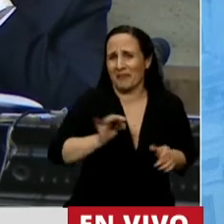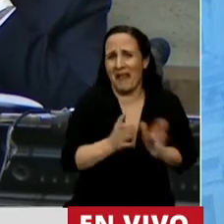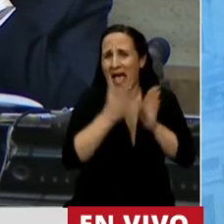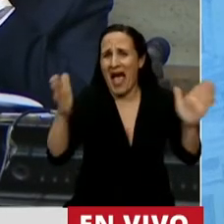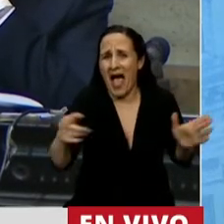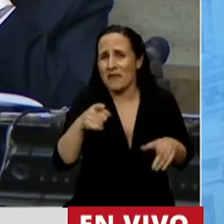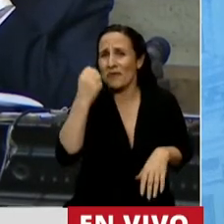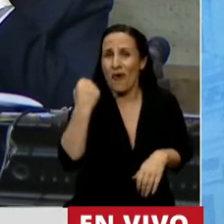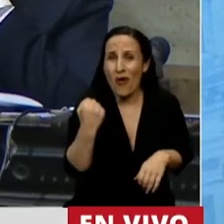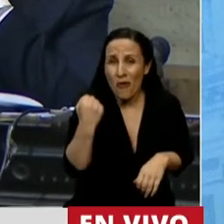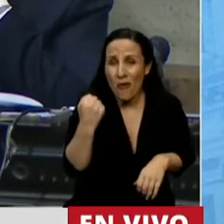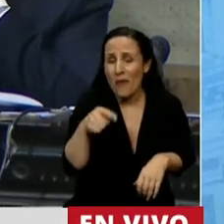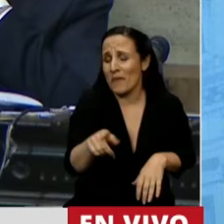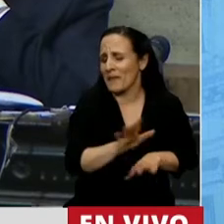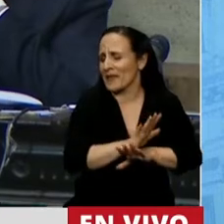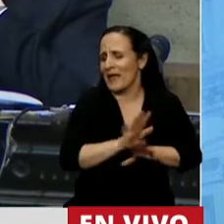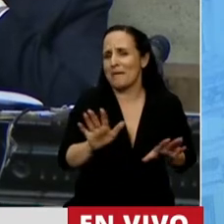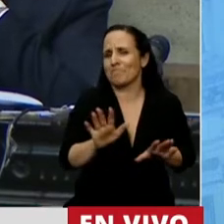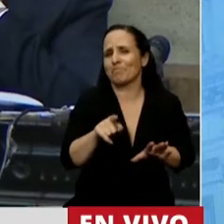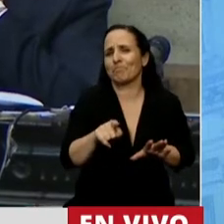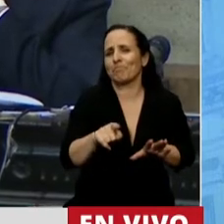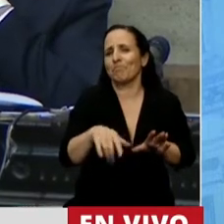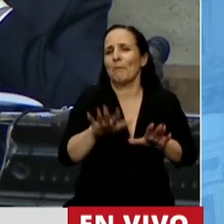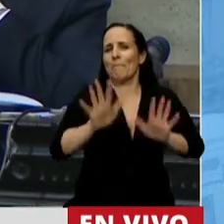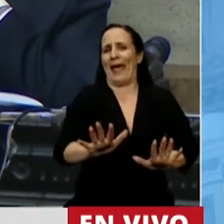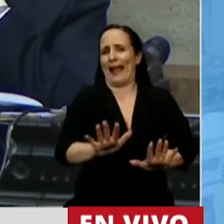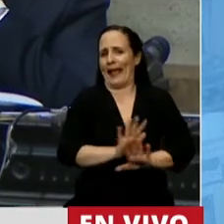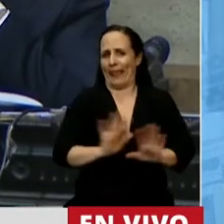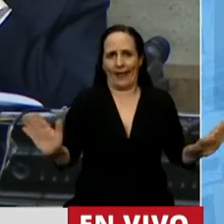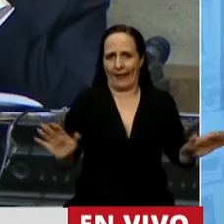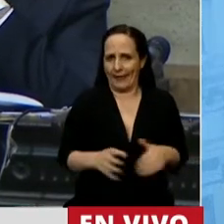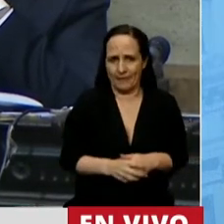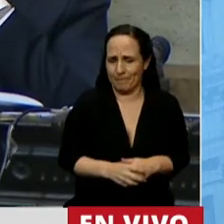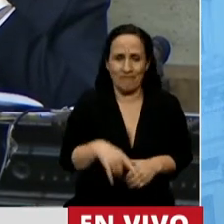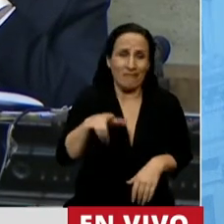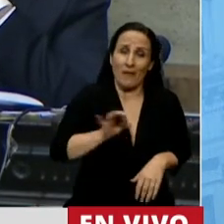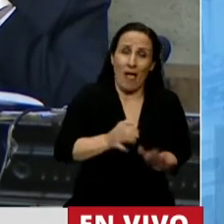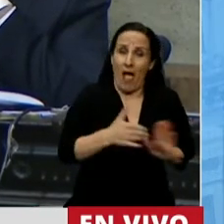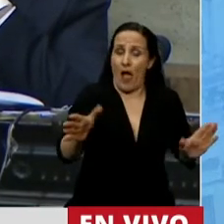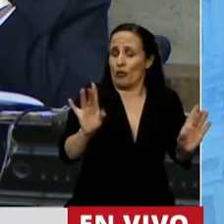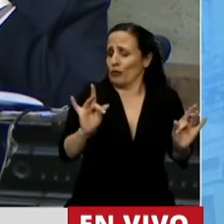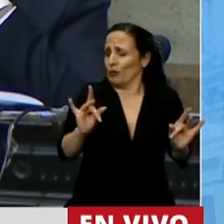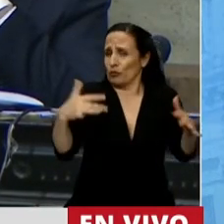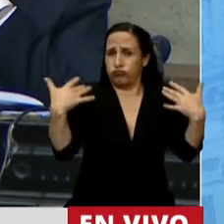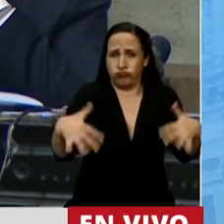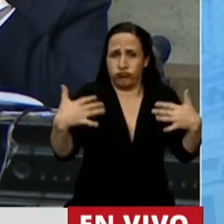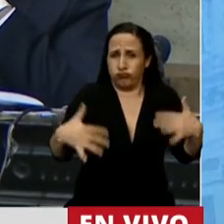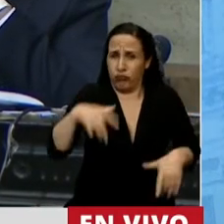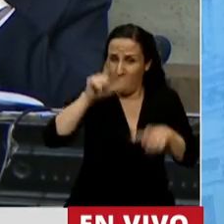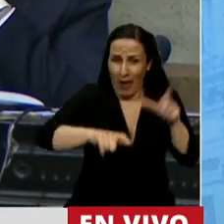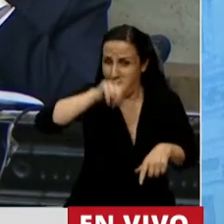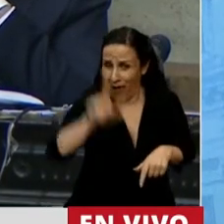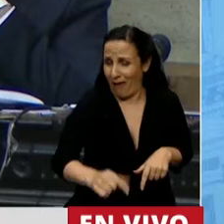actividad económica estuvo por mucho tiempo totalmente parada. Fue un año muy duro, señor presidente. Fue un año muy duro para todos los